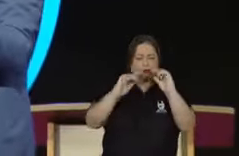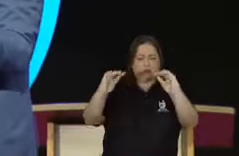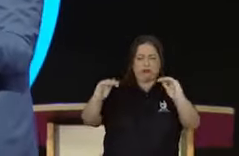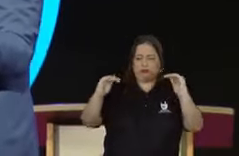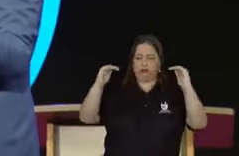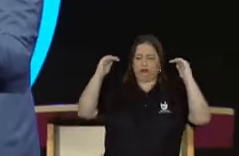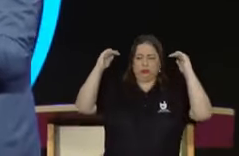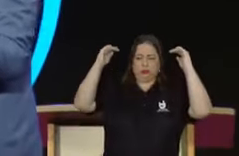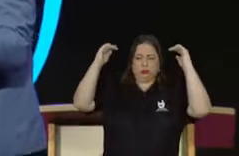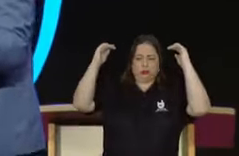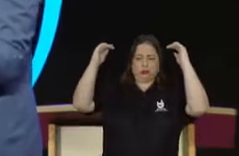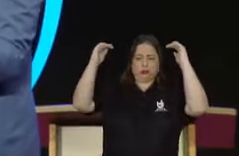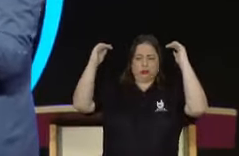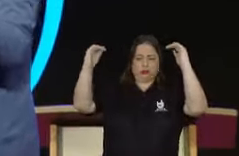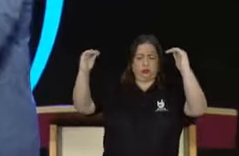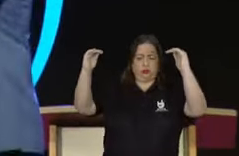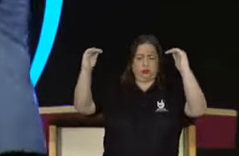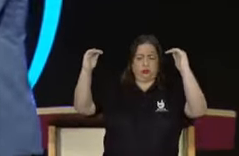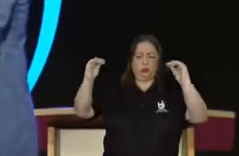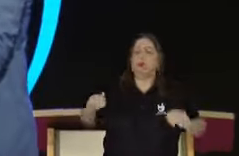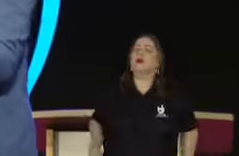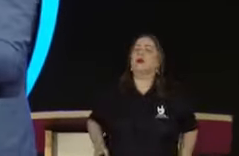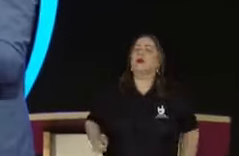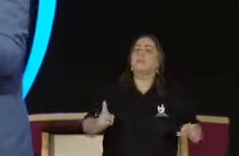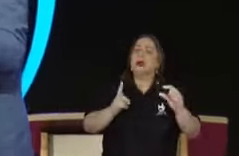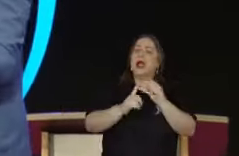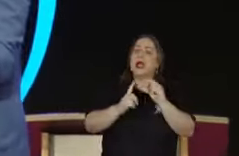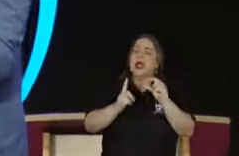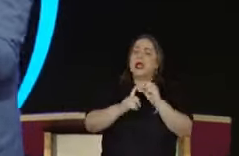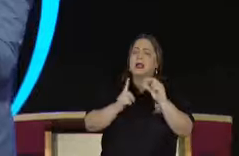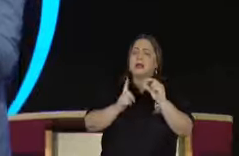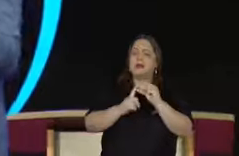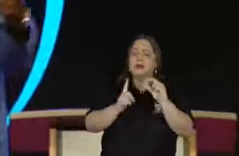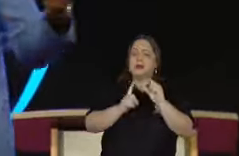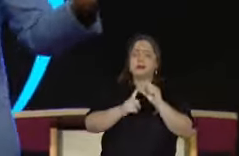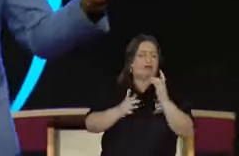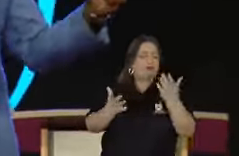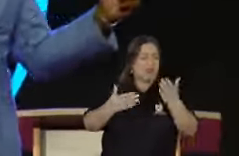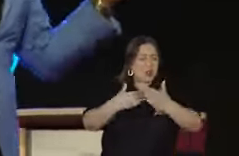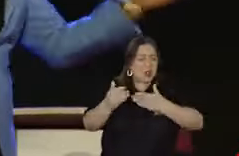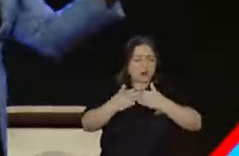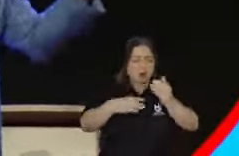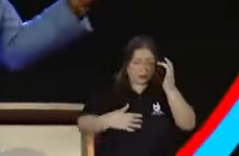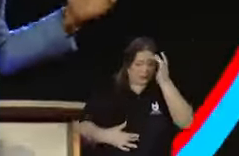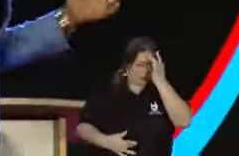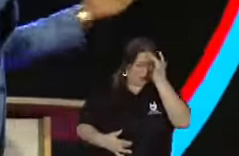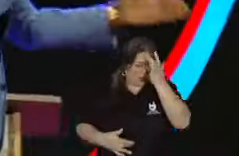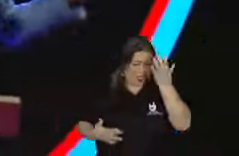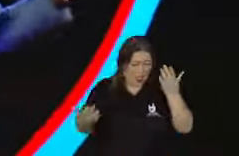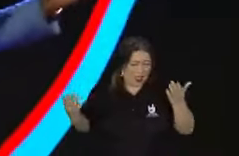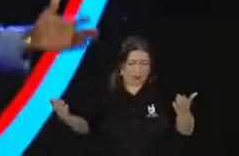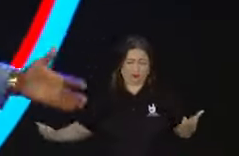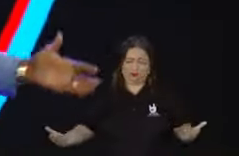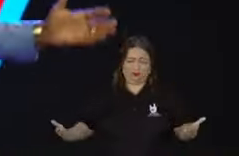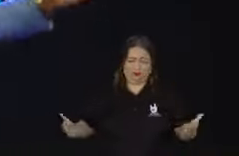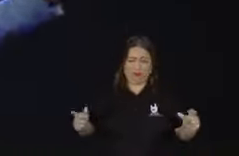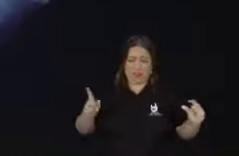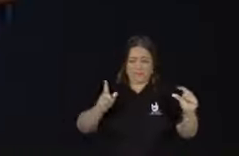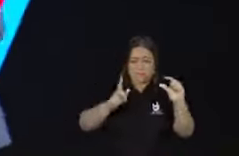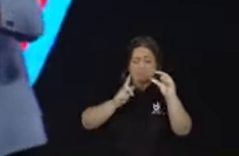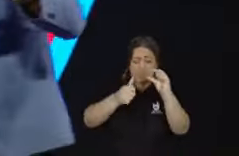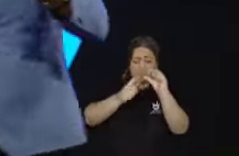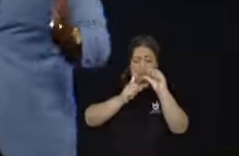del diagnóstico, hay una palabra por encima de la enfermedad, hay una palabra por encima